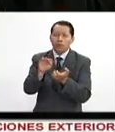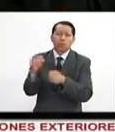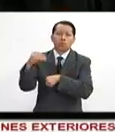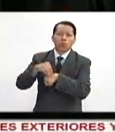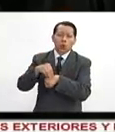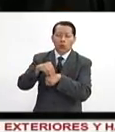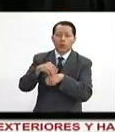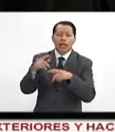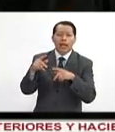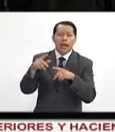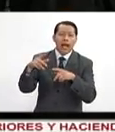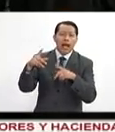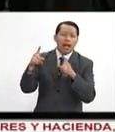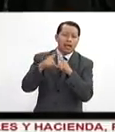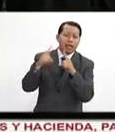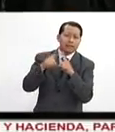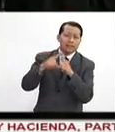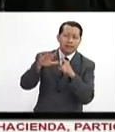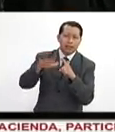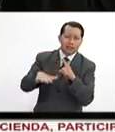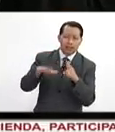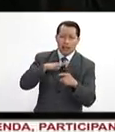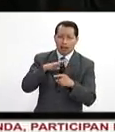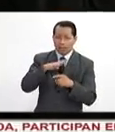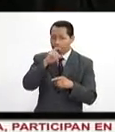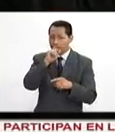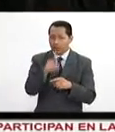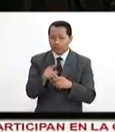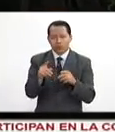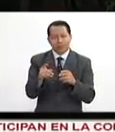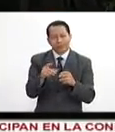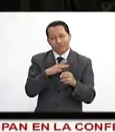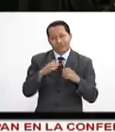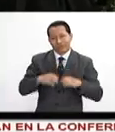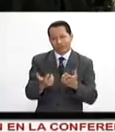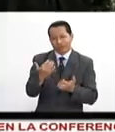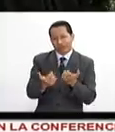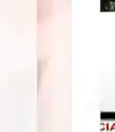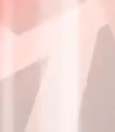Ahí pues espera que sus restos sean, por supuesto, cremados.